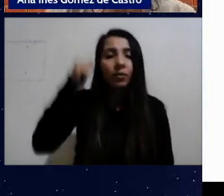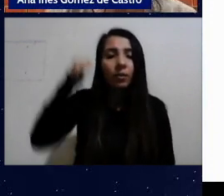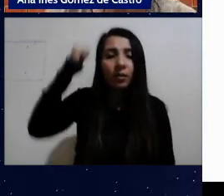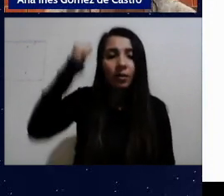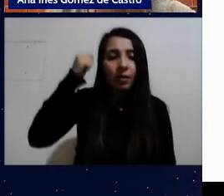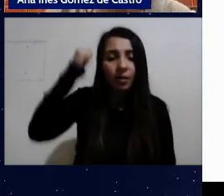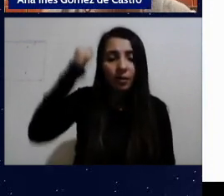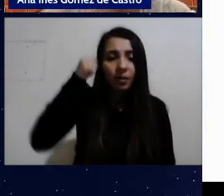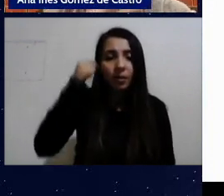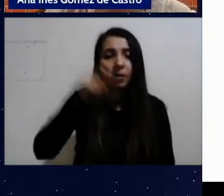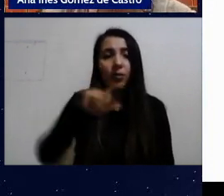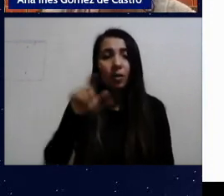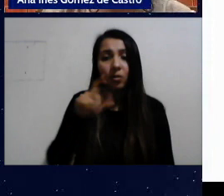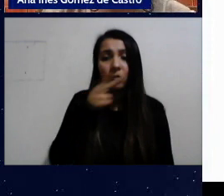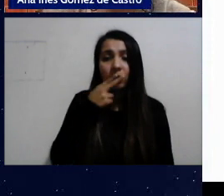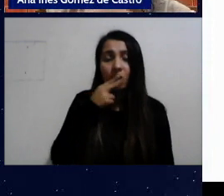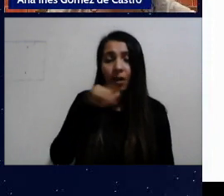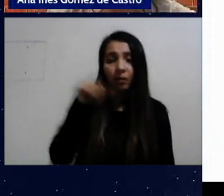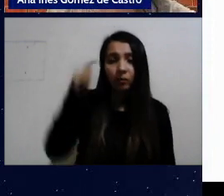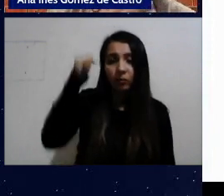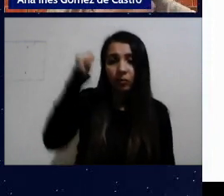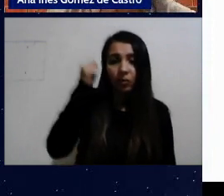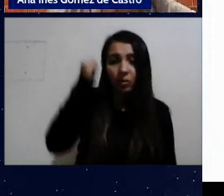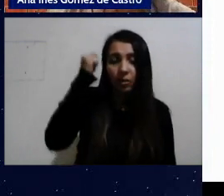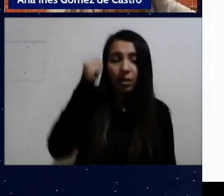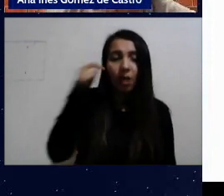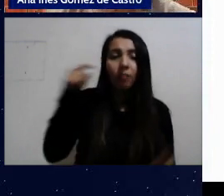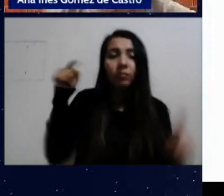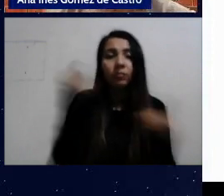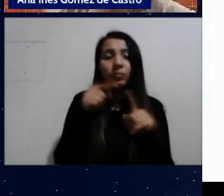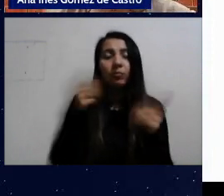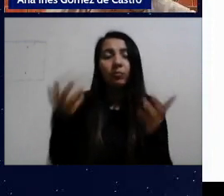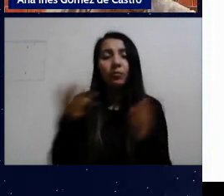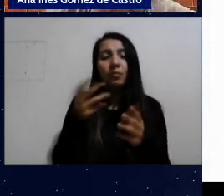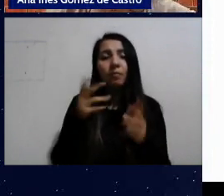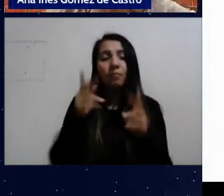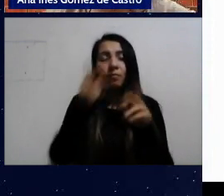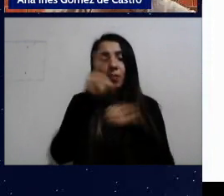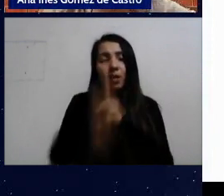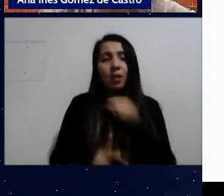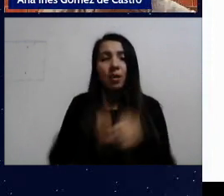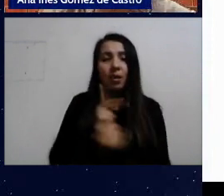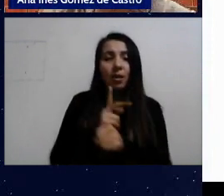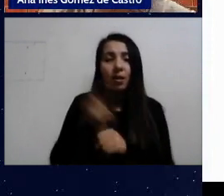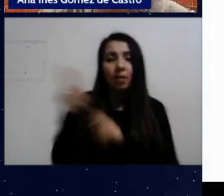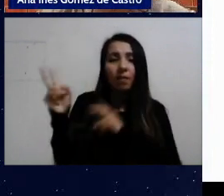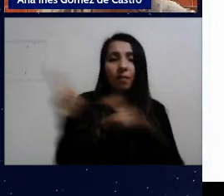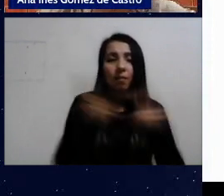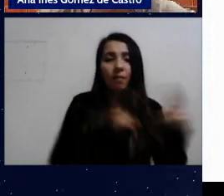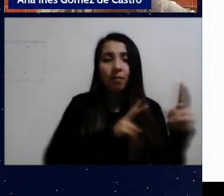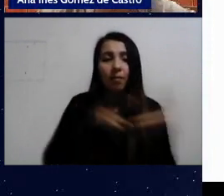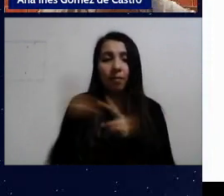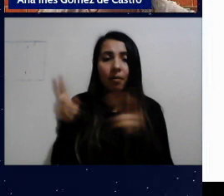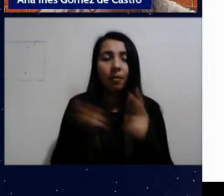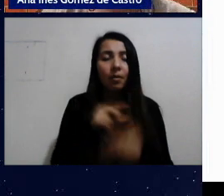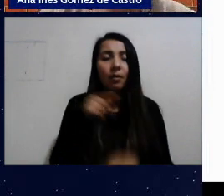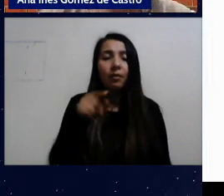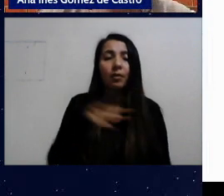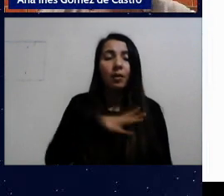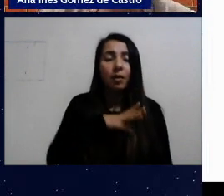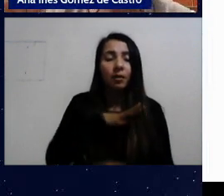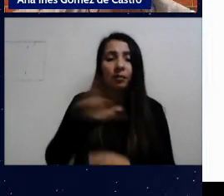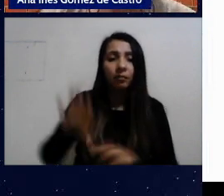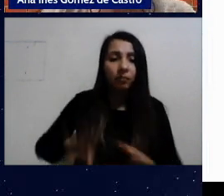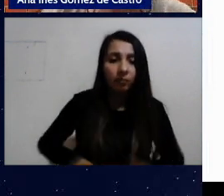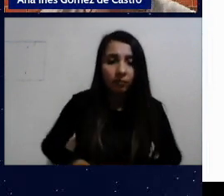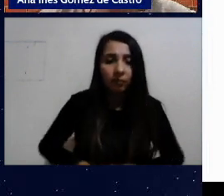se propone que el viento de un planeta sale con una cierta velocidad, con un cierto perfil, etc.